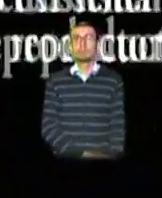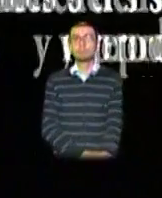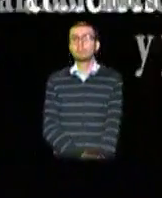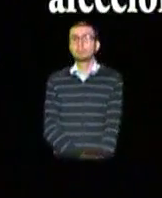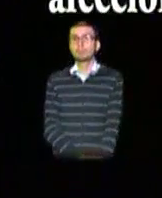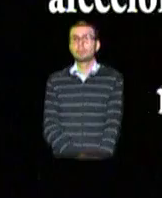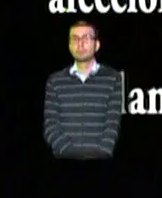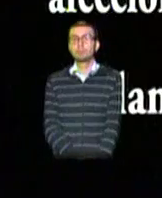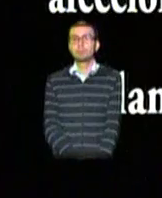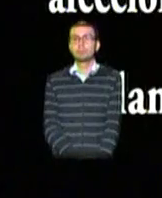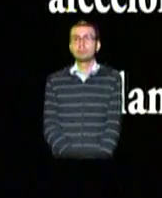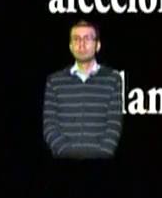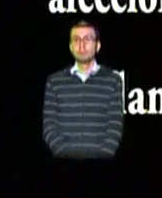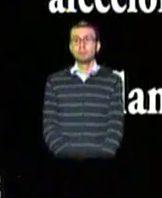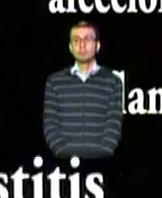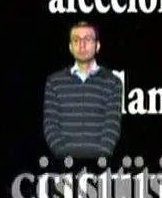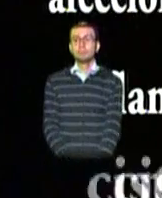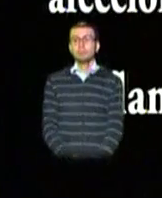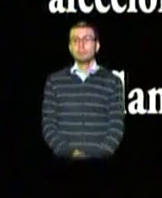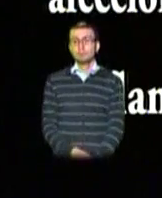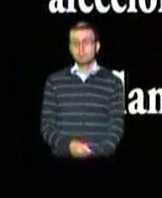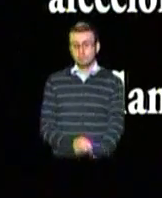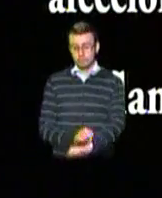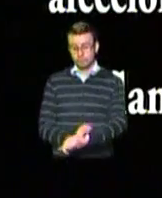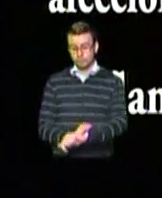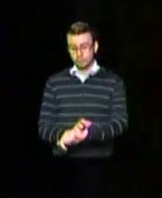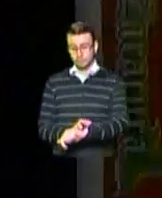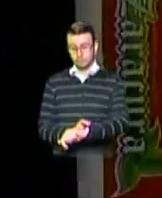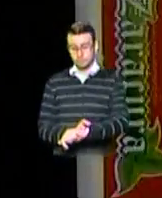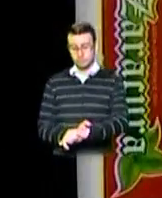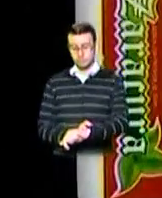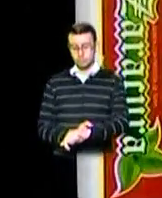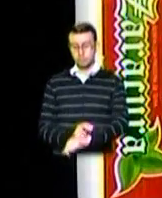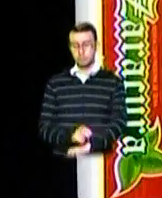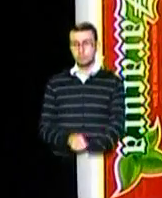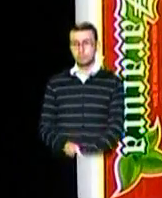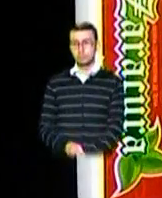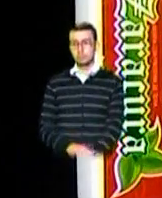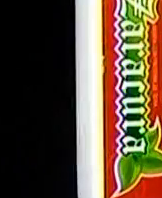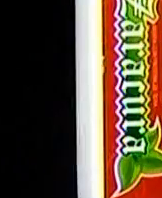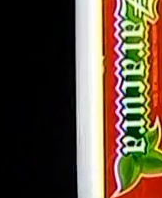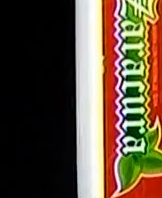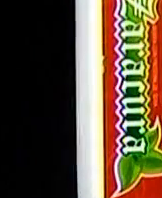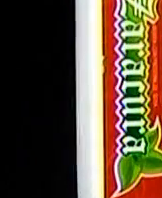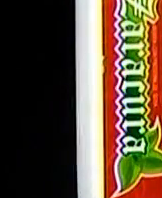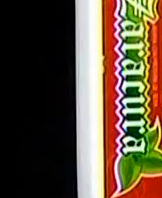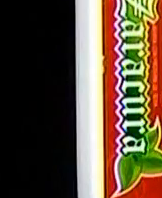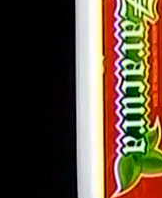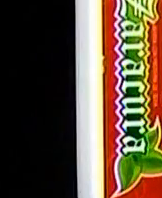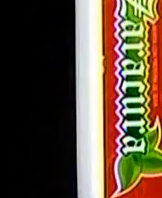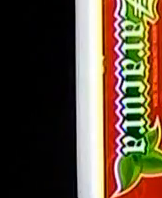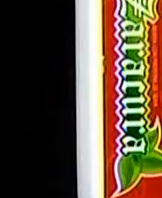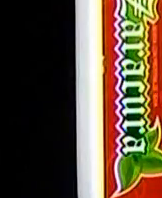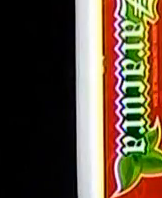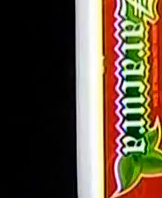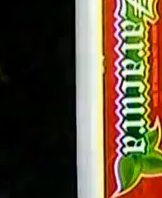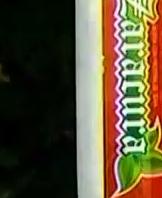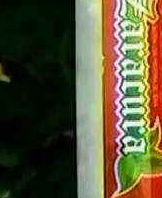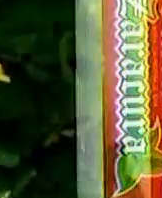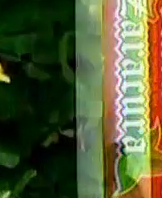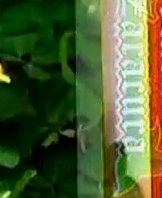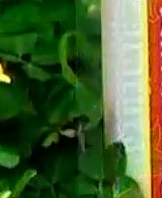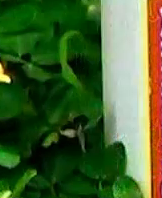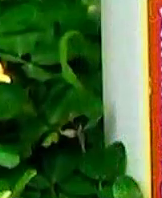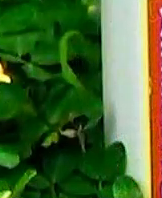inflamación de la próstata y ovarios, o cistitis? Llegó Sara Cura, producto de la